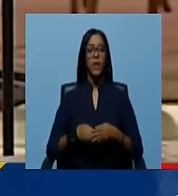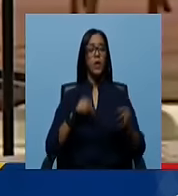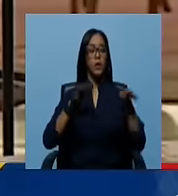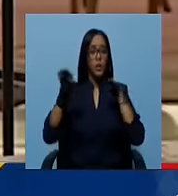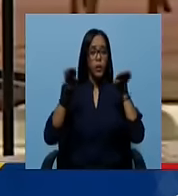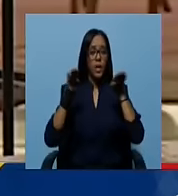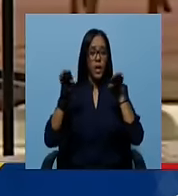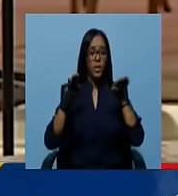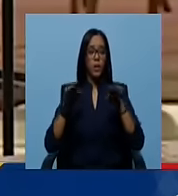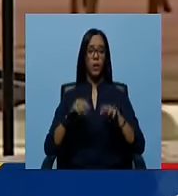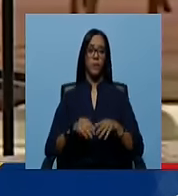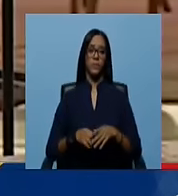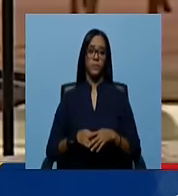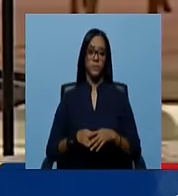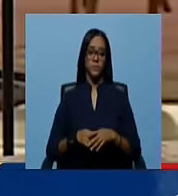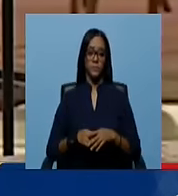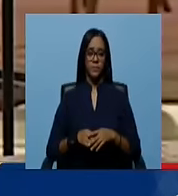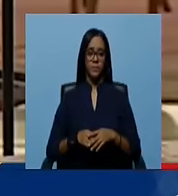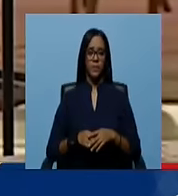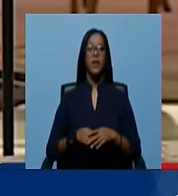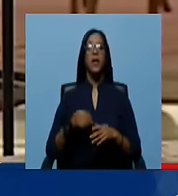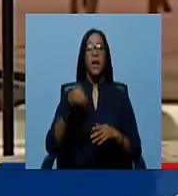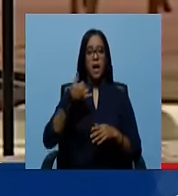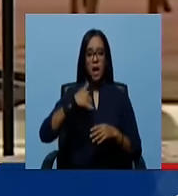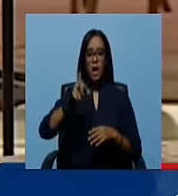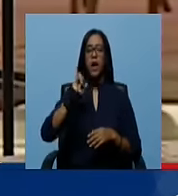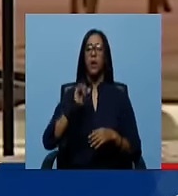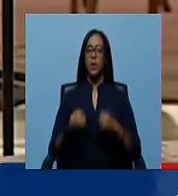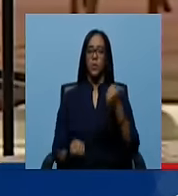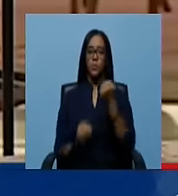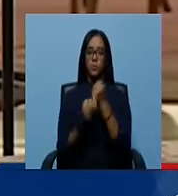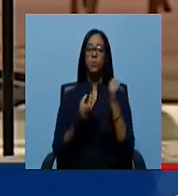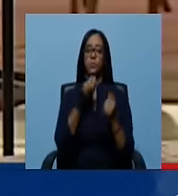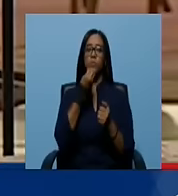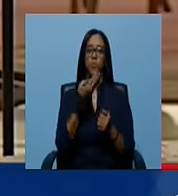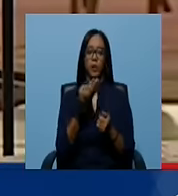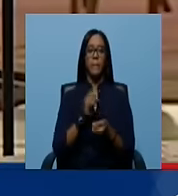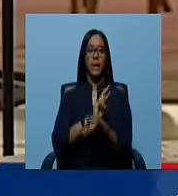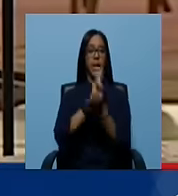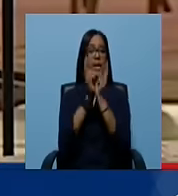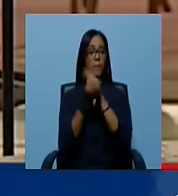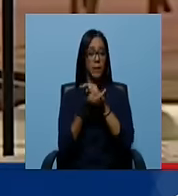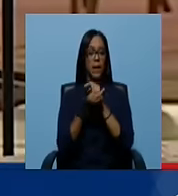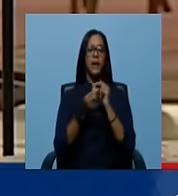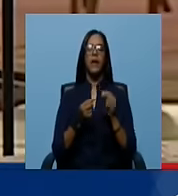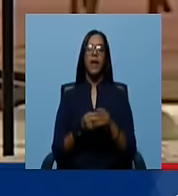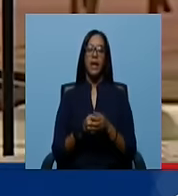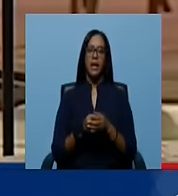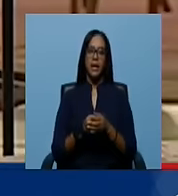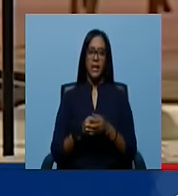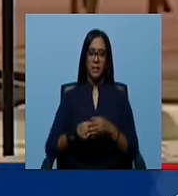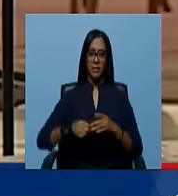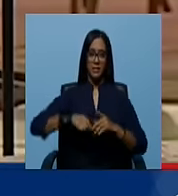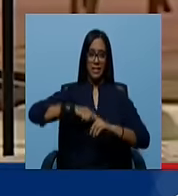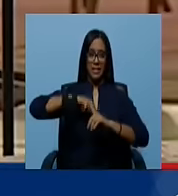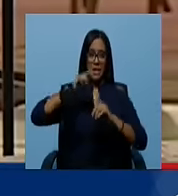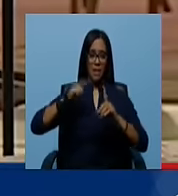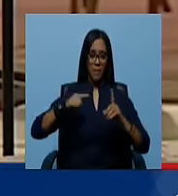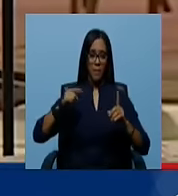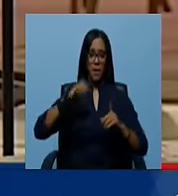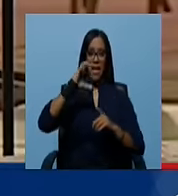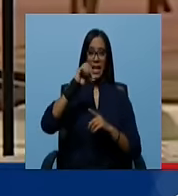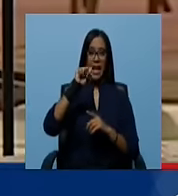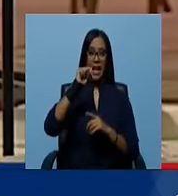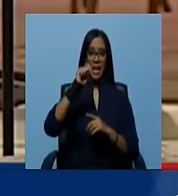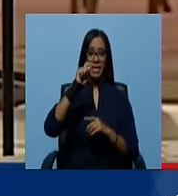turísticos y hay un gran empuje para convertir el relámpago del Catatumbo en